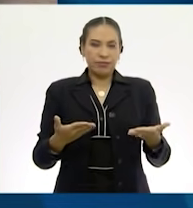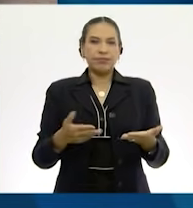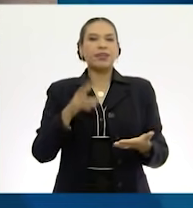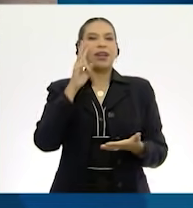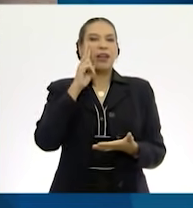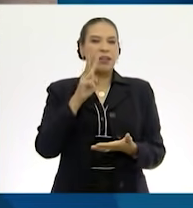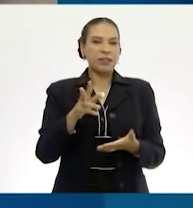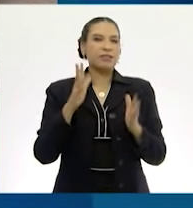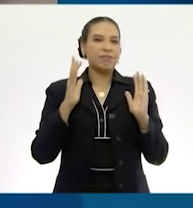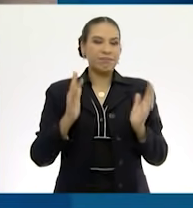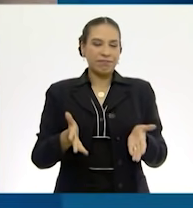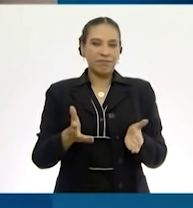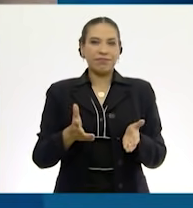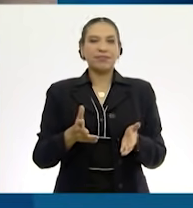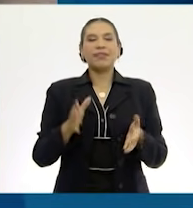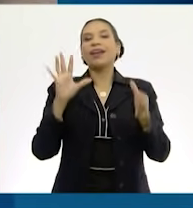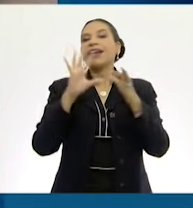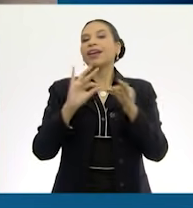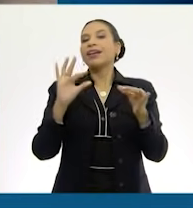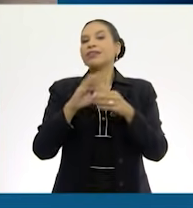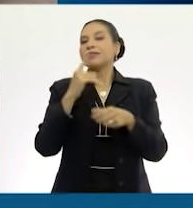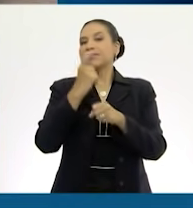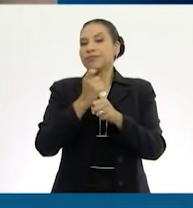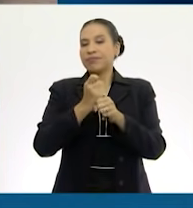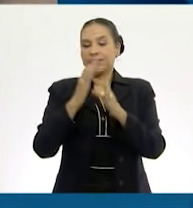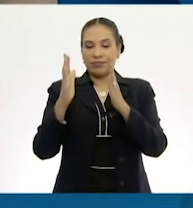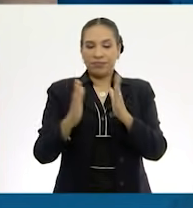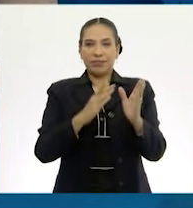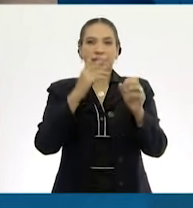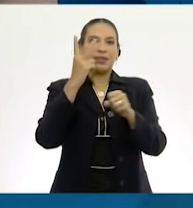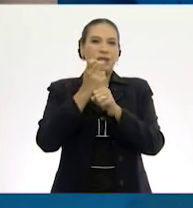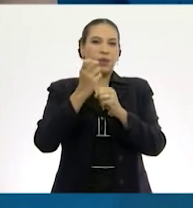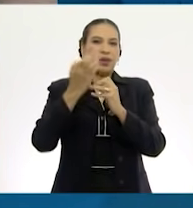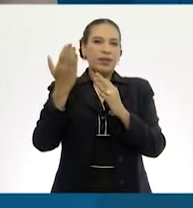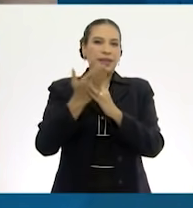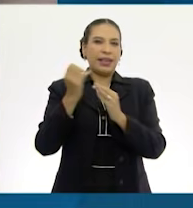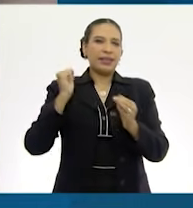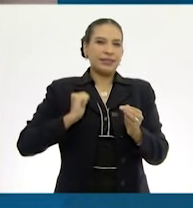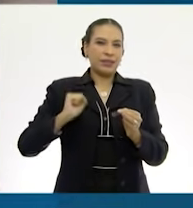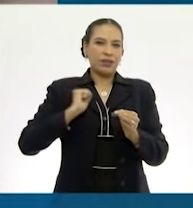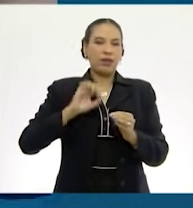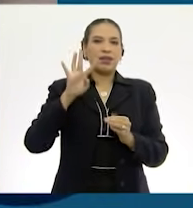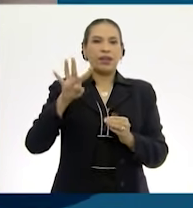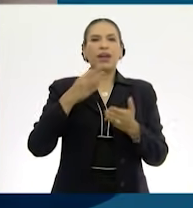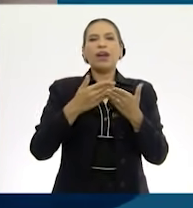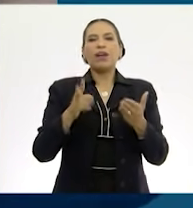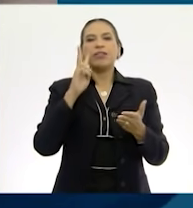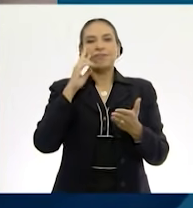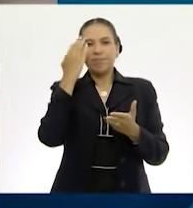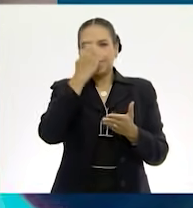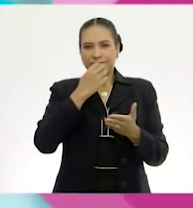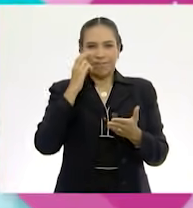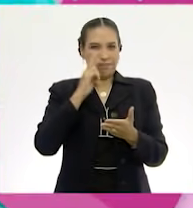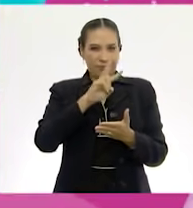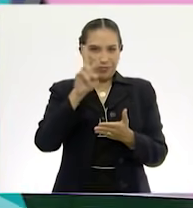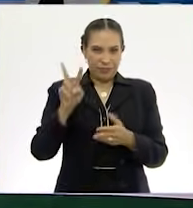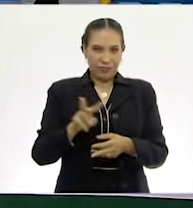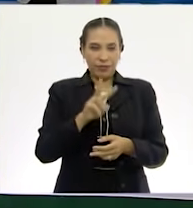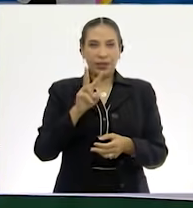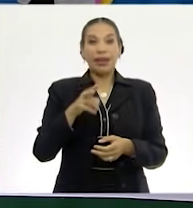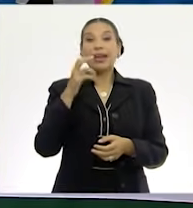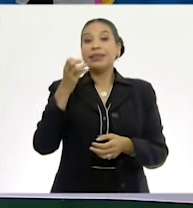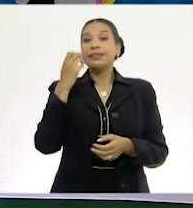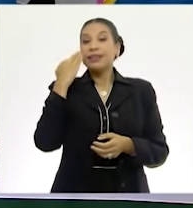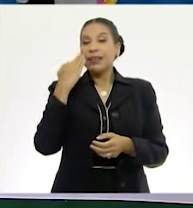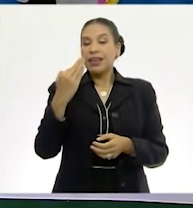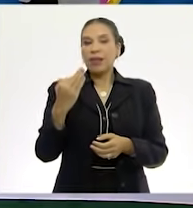hemos visto y ya podemos definir un primer panorama de la segunda mitad del siglo XIX, así que vamos a revisarlo. Durante